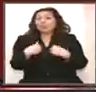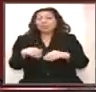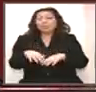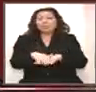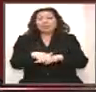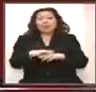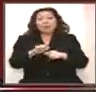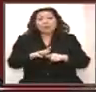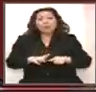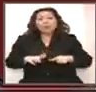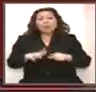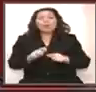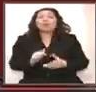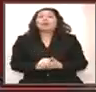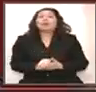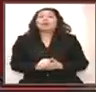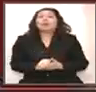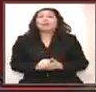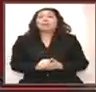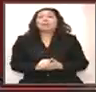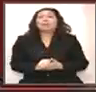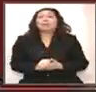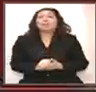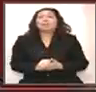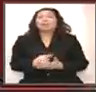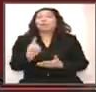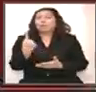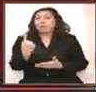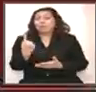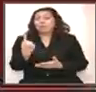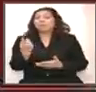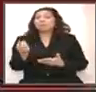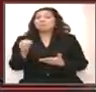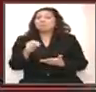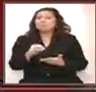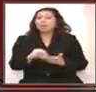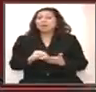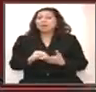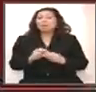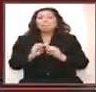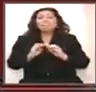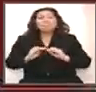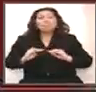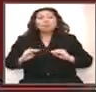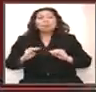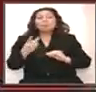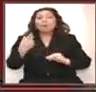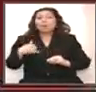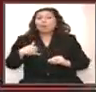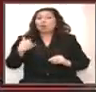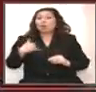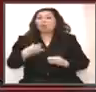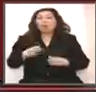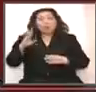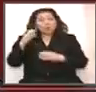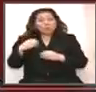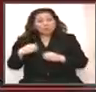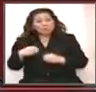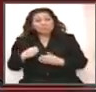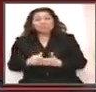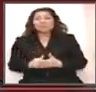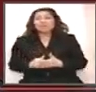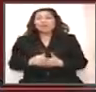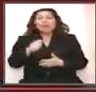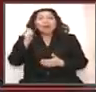planes locales, ha sido uno de ellos la implementación de los módulos de atención para adolescentes en comisarías